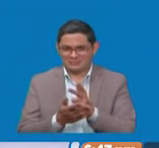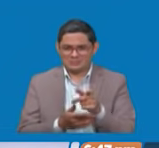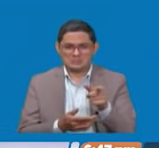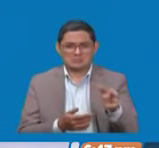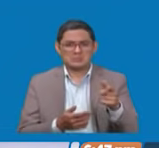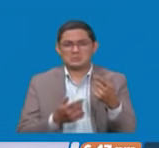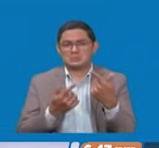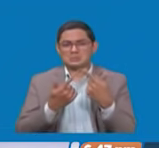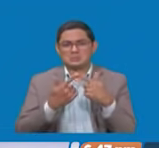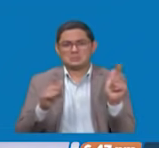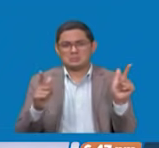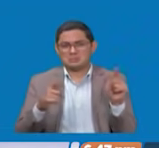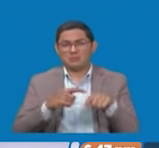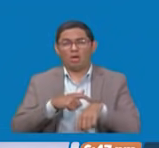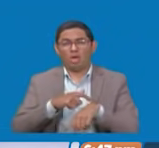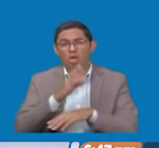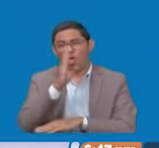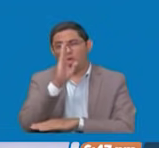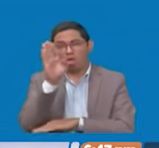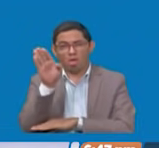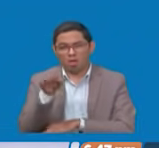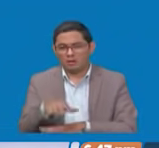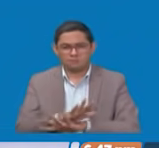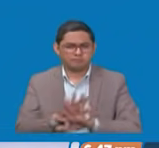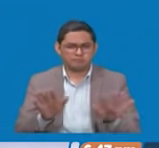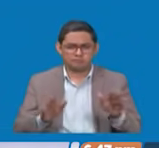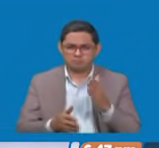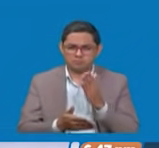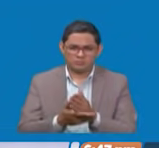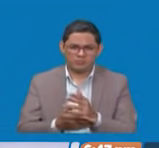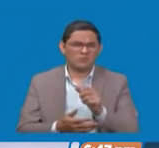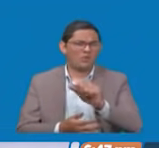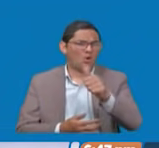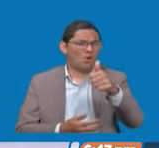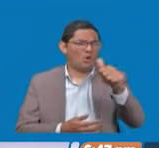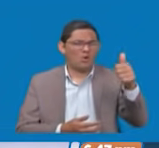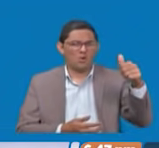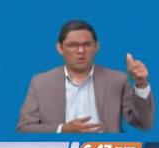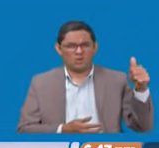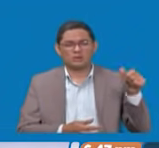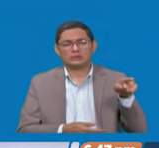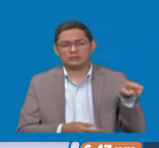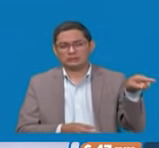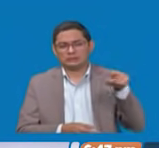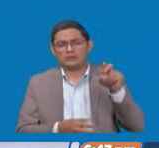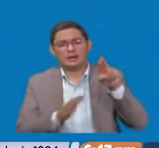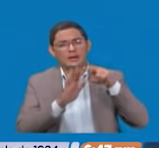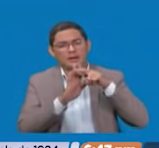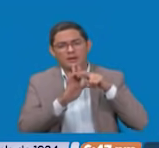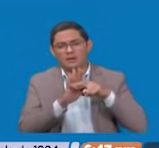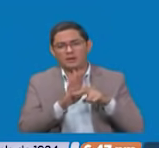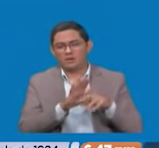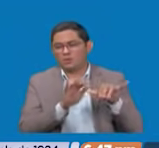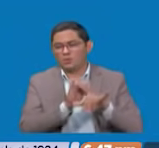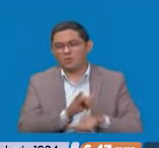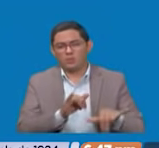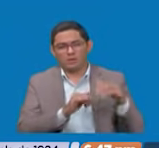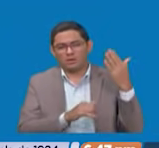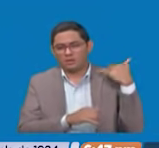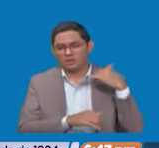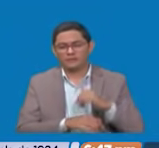libre de toda medida mientras que los demás distritos mantendrán las medidas vigentes